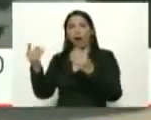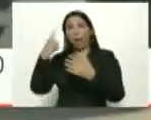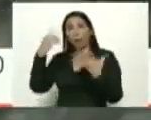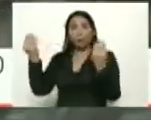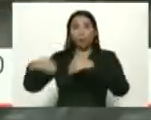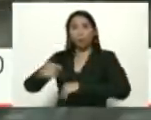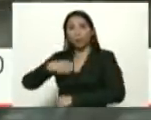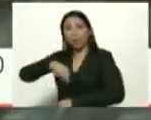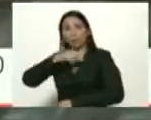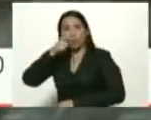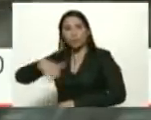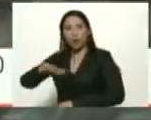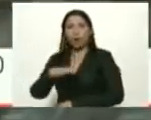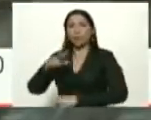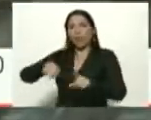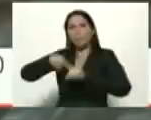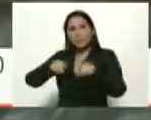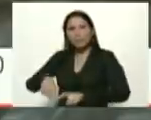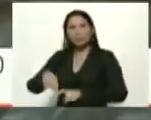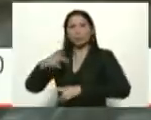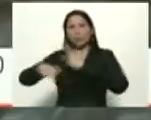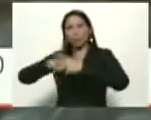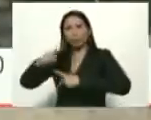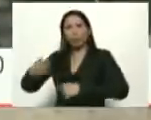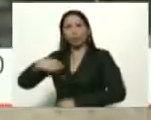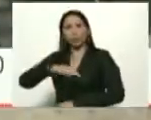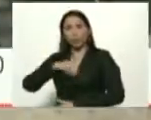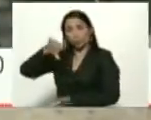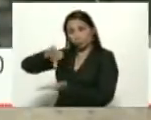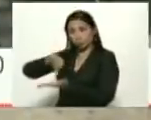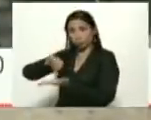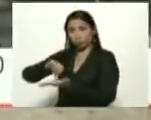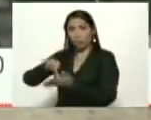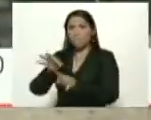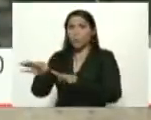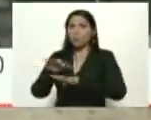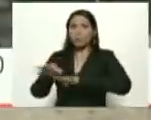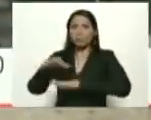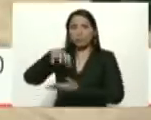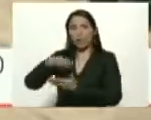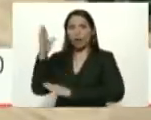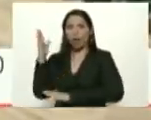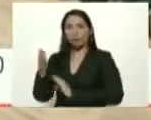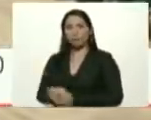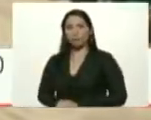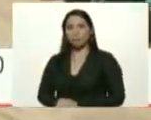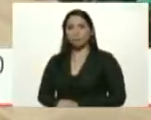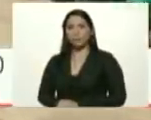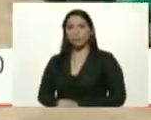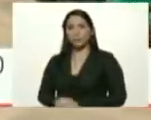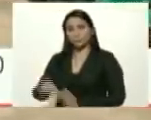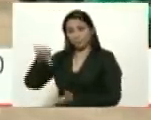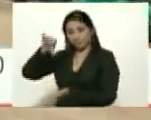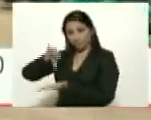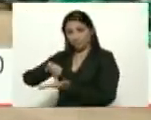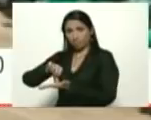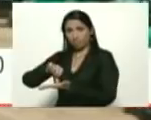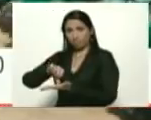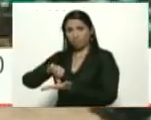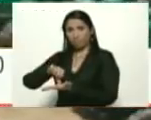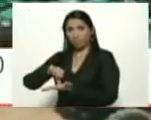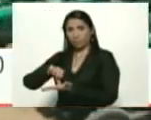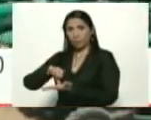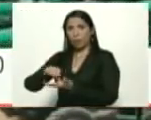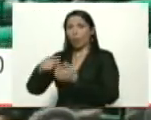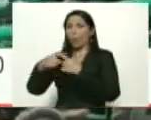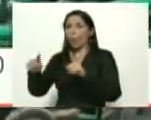con nuestros campesinos, con nuestros productores. Estamos en Palavecino, en el área metropolitana entre Palavecino